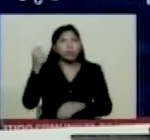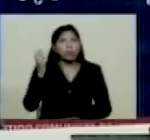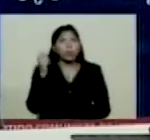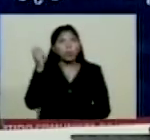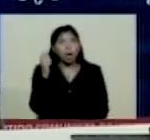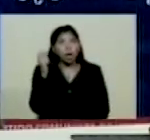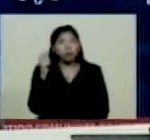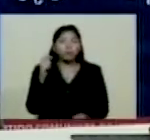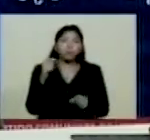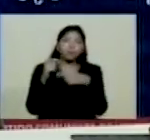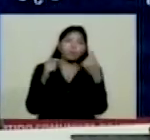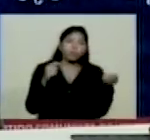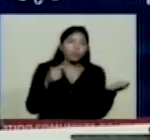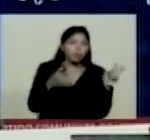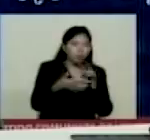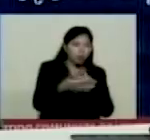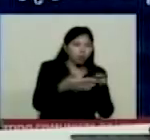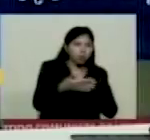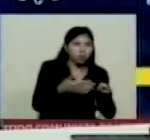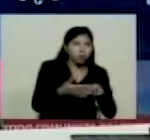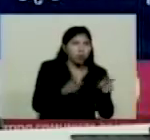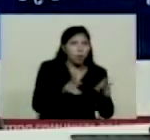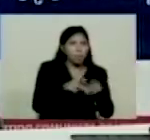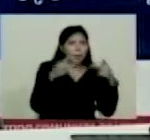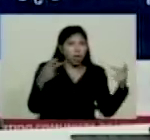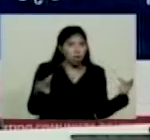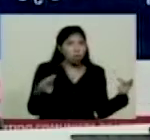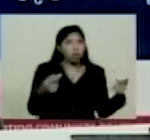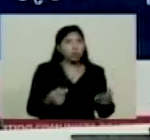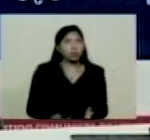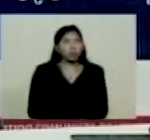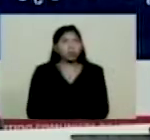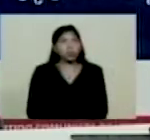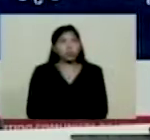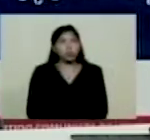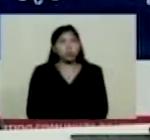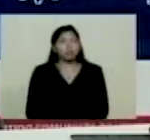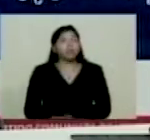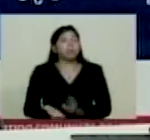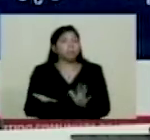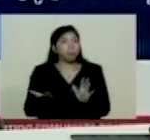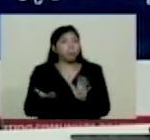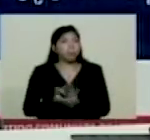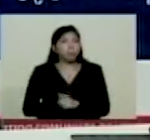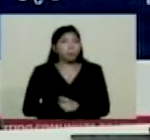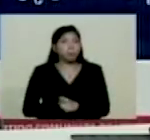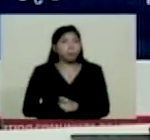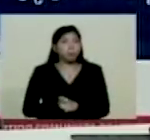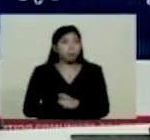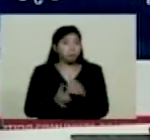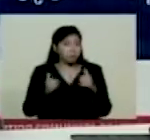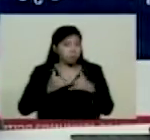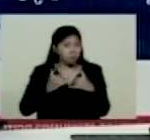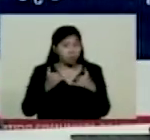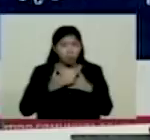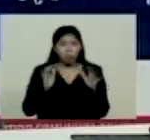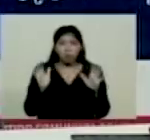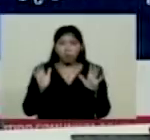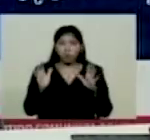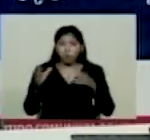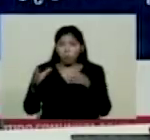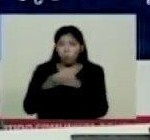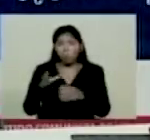algo también del periodista Kiko Bautista, donde señalan que ellos mismos, o sea, que la oposición